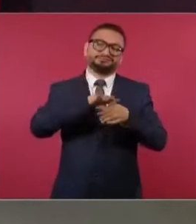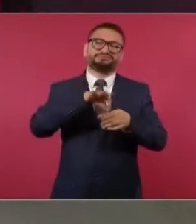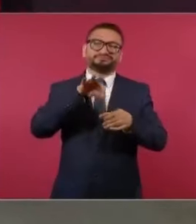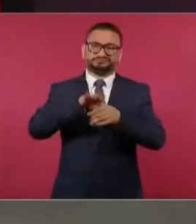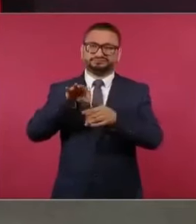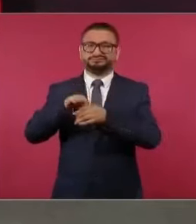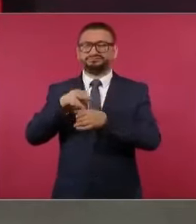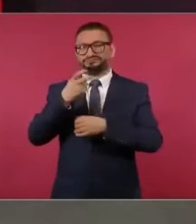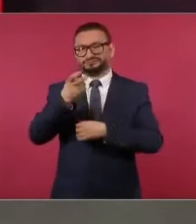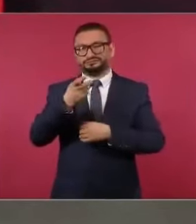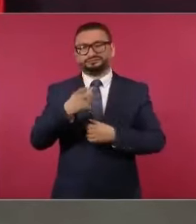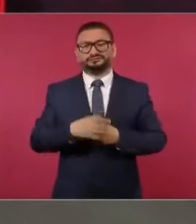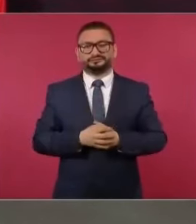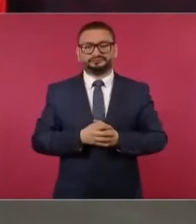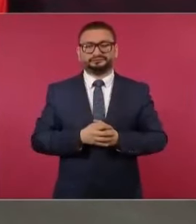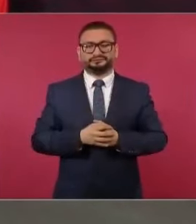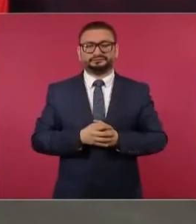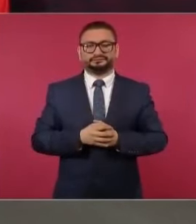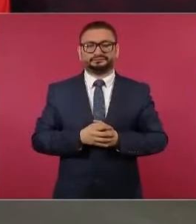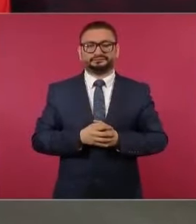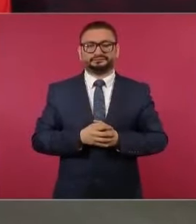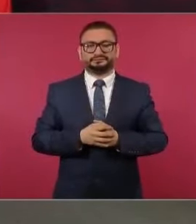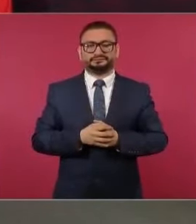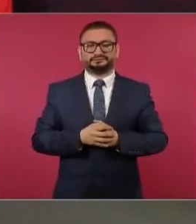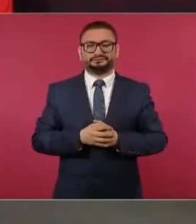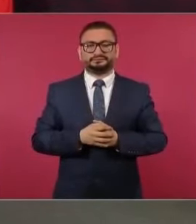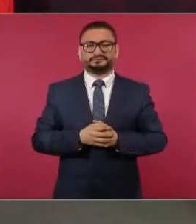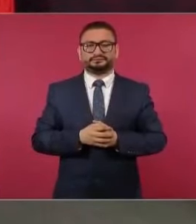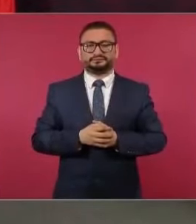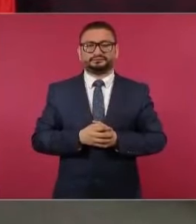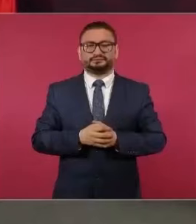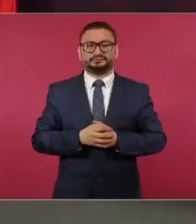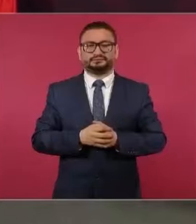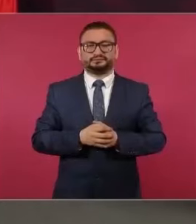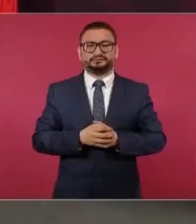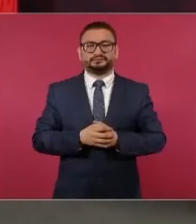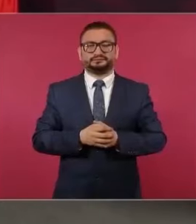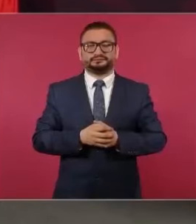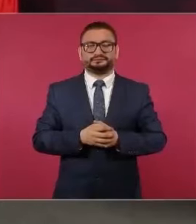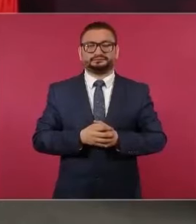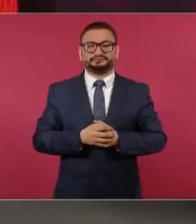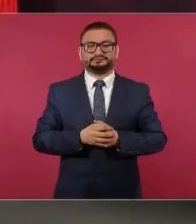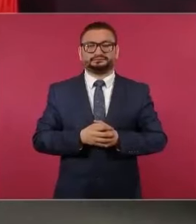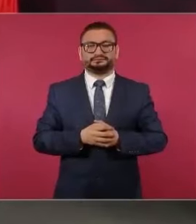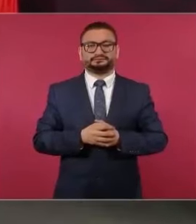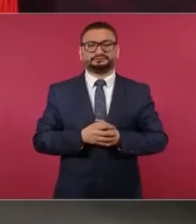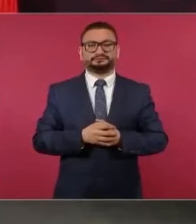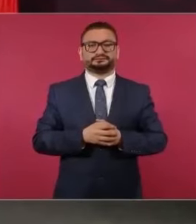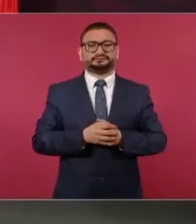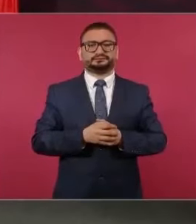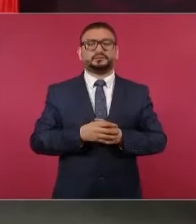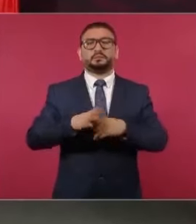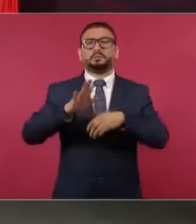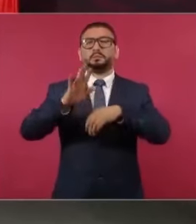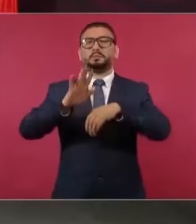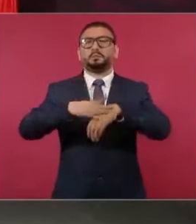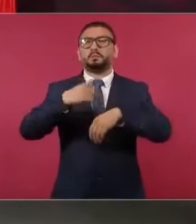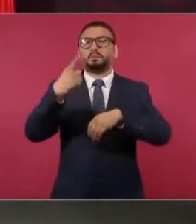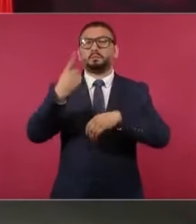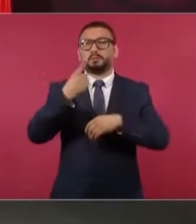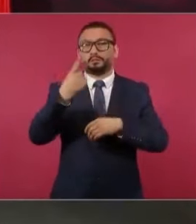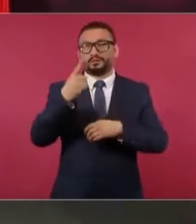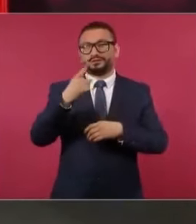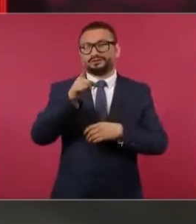mexicanas su exportación a Estados Unidos es vital para nuestra economía y para el sustento de muchas comunidades dedicadas a su